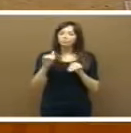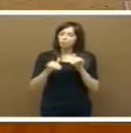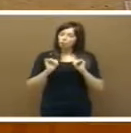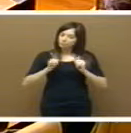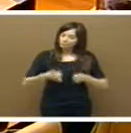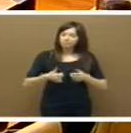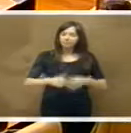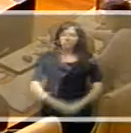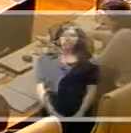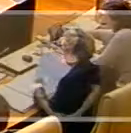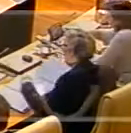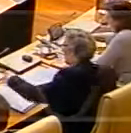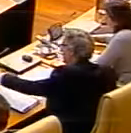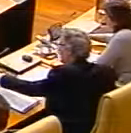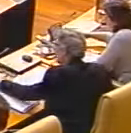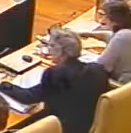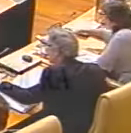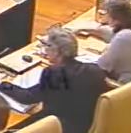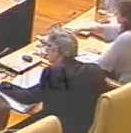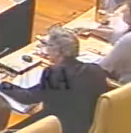votación.